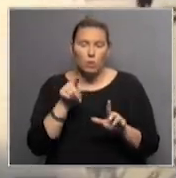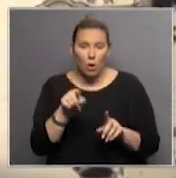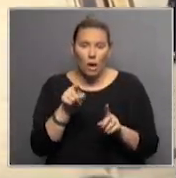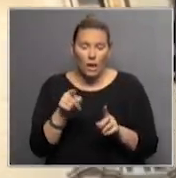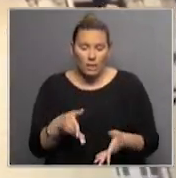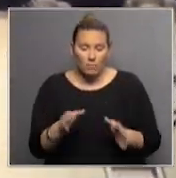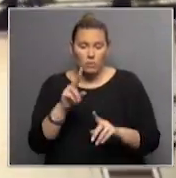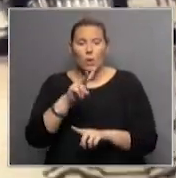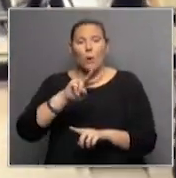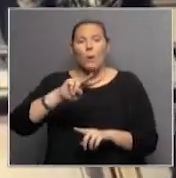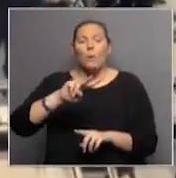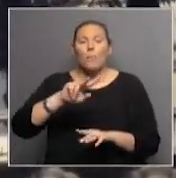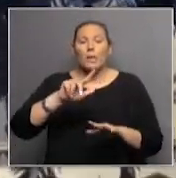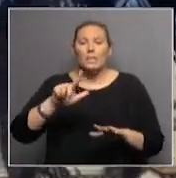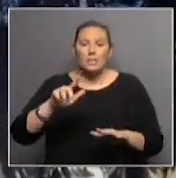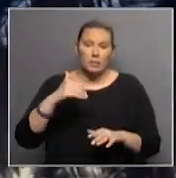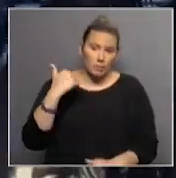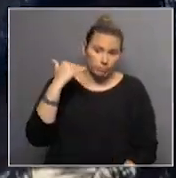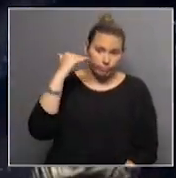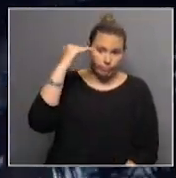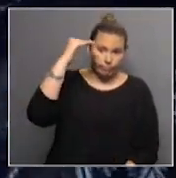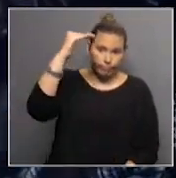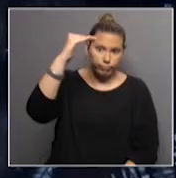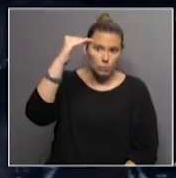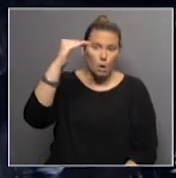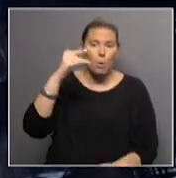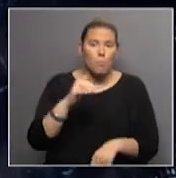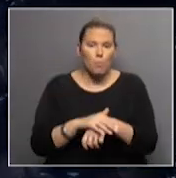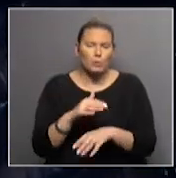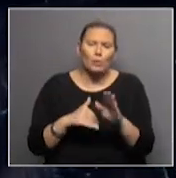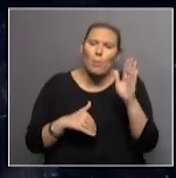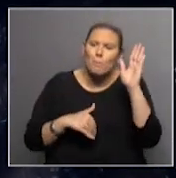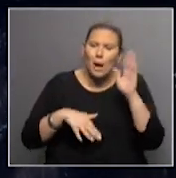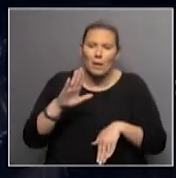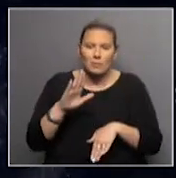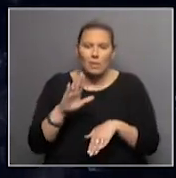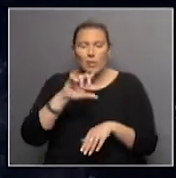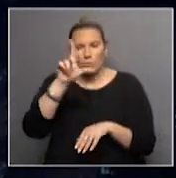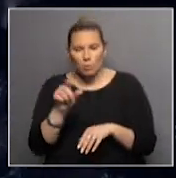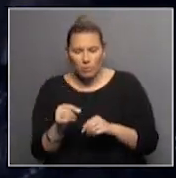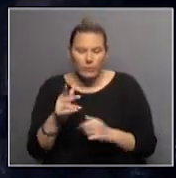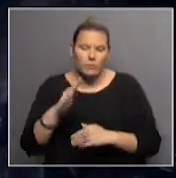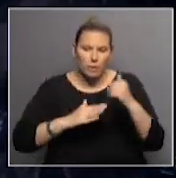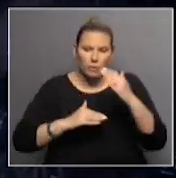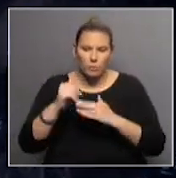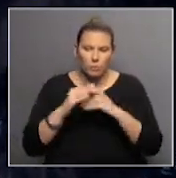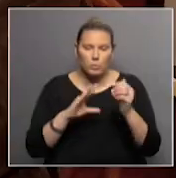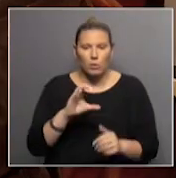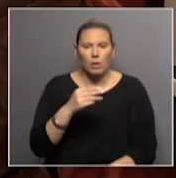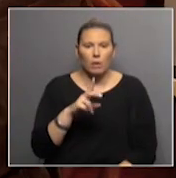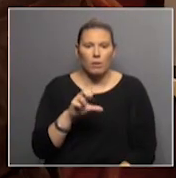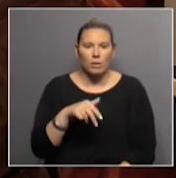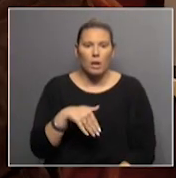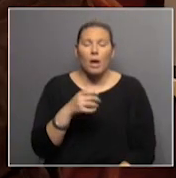27 pisos que llevó en su momento a ser el edificio más alto de Sudamérica hasta que se construyó el Cabana en Buenos